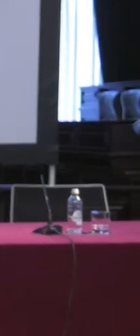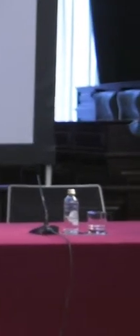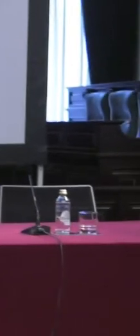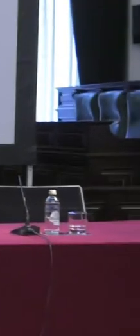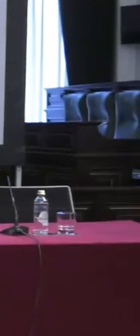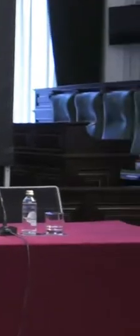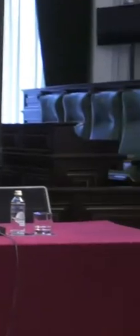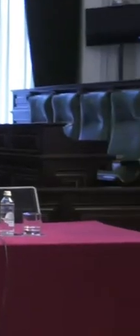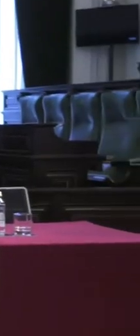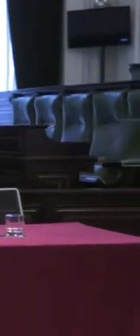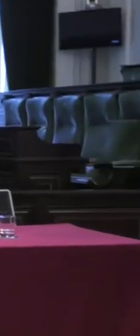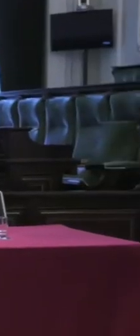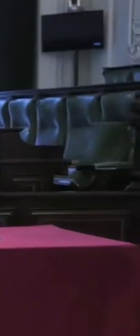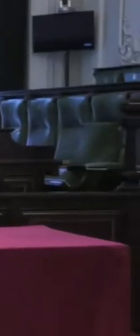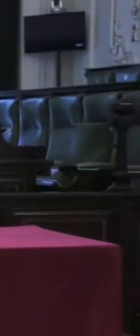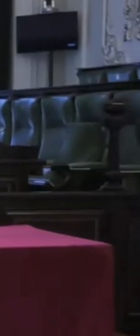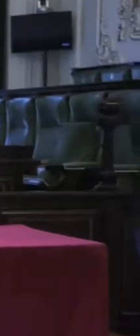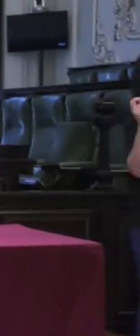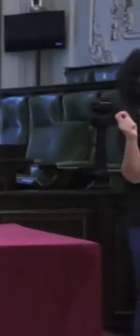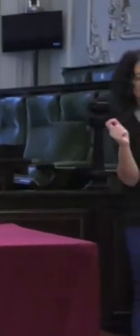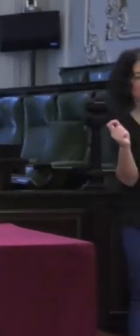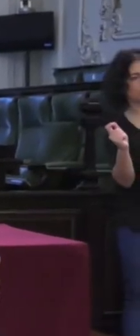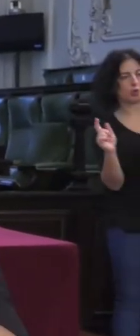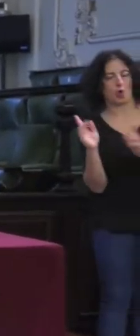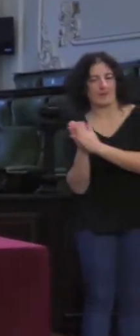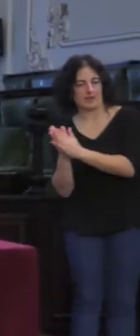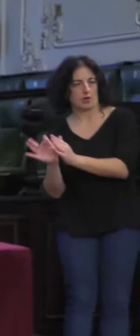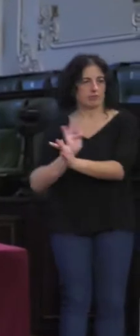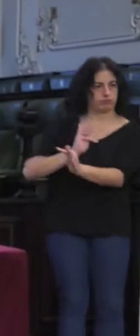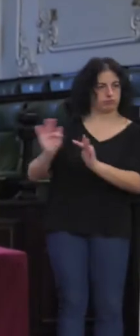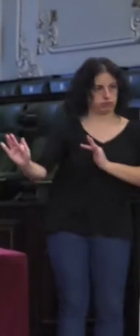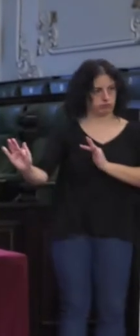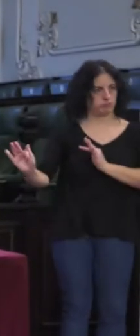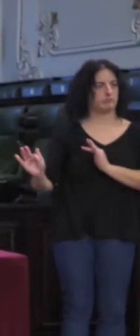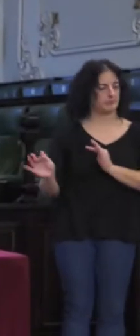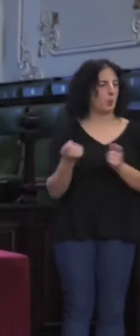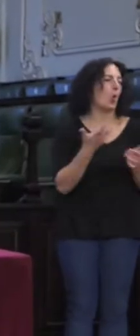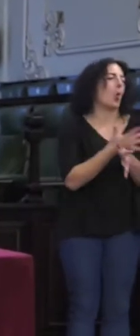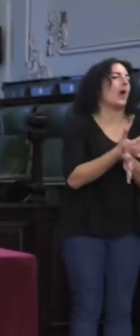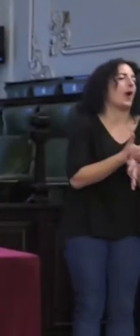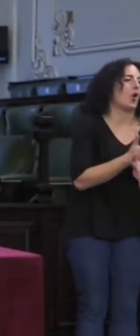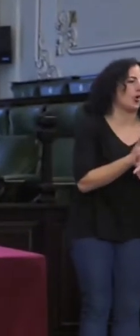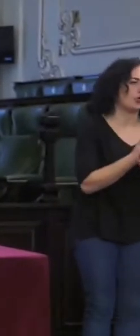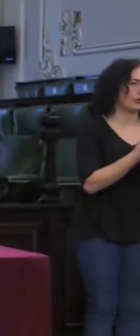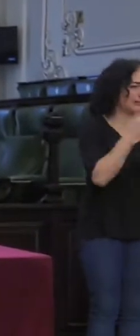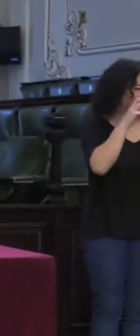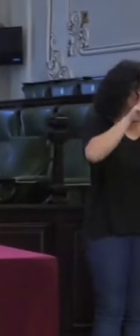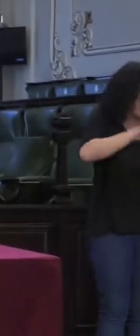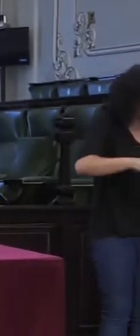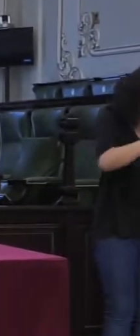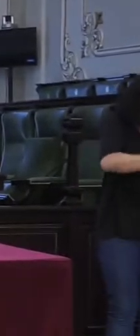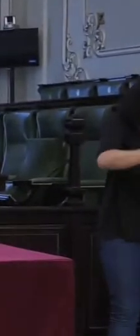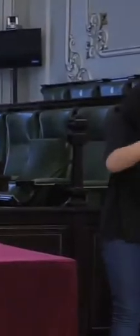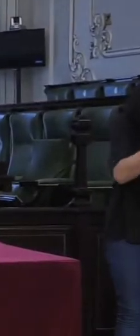Lo vamos a hacer un minuto uno y otro minuto el compañero. Vamos a jugar, porque eso es un juego, vamos a explorar, a ver